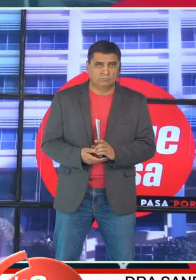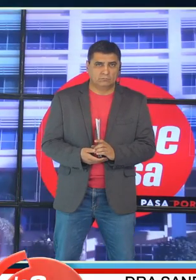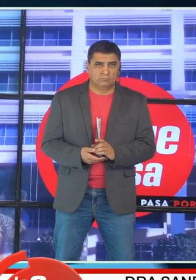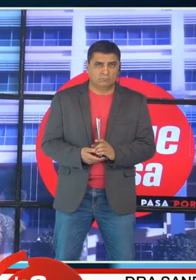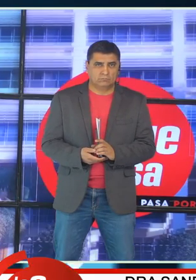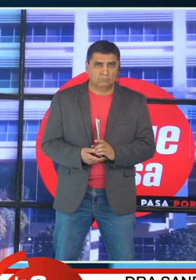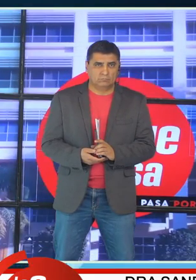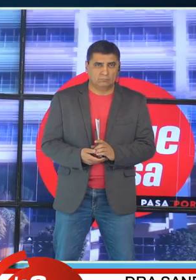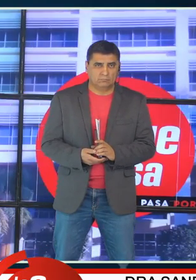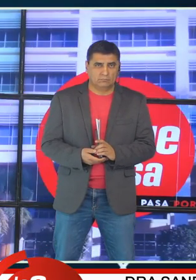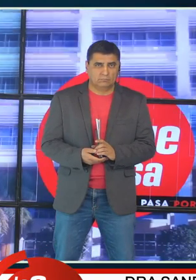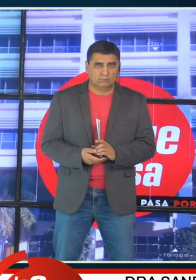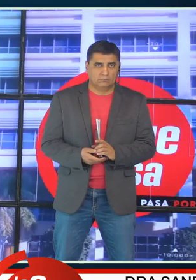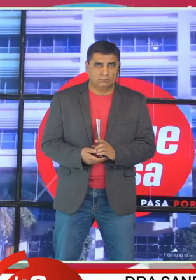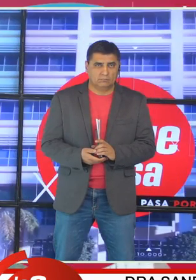pensar